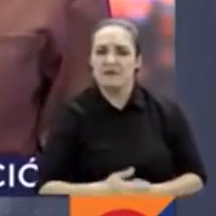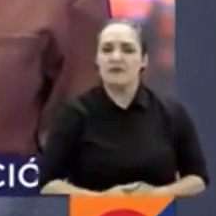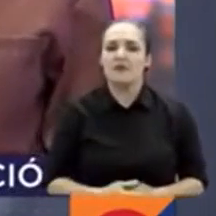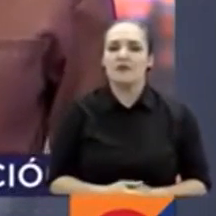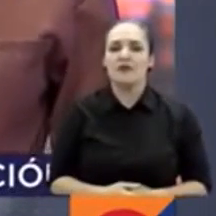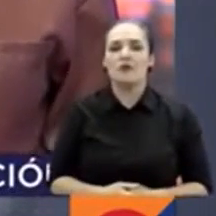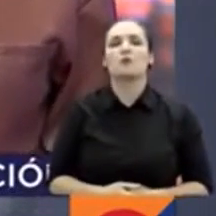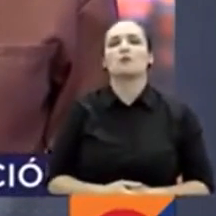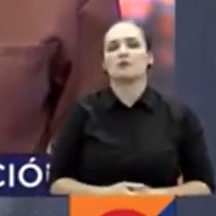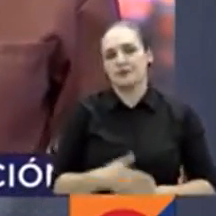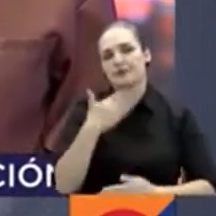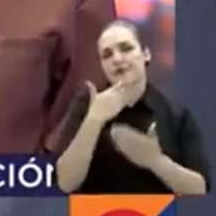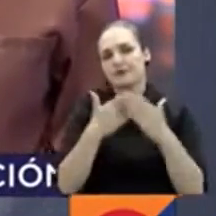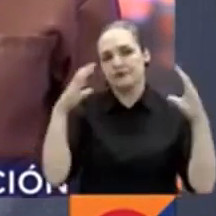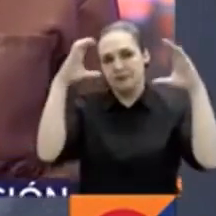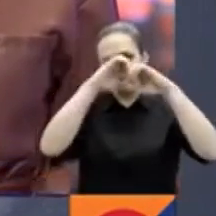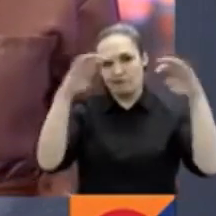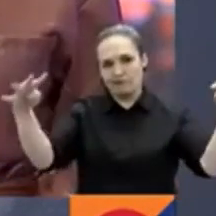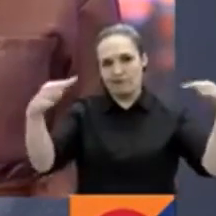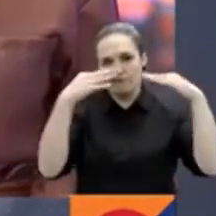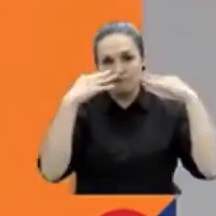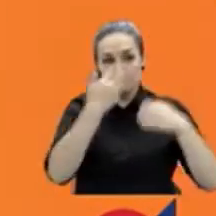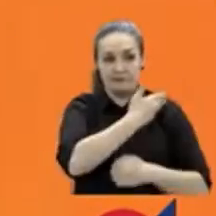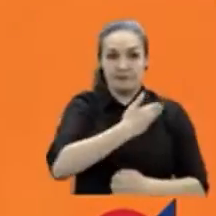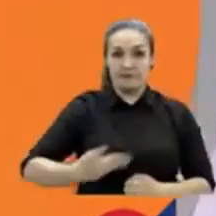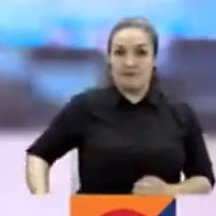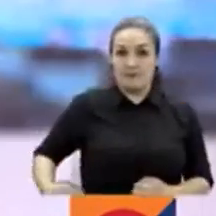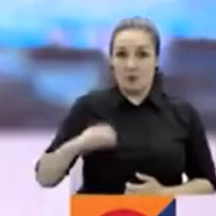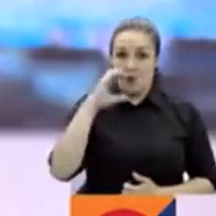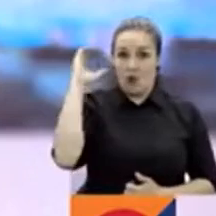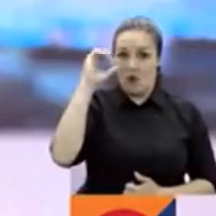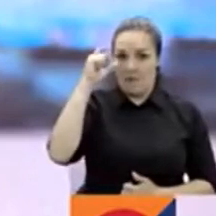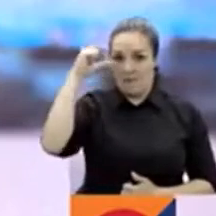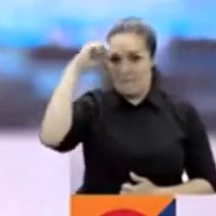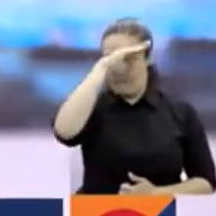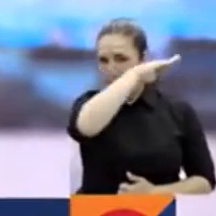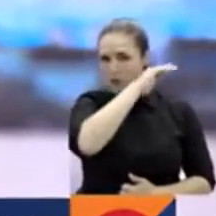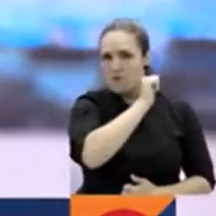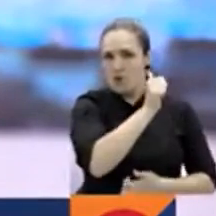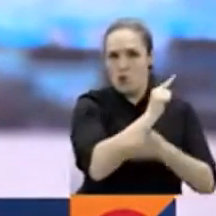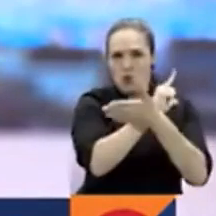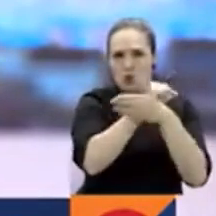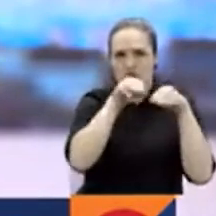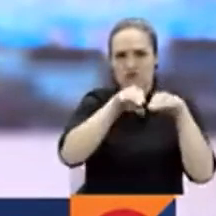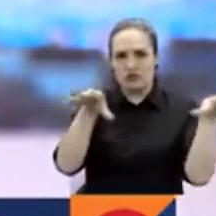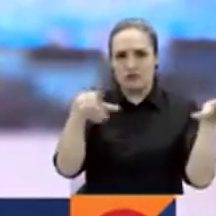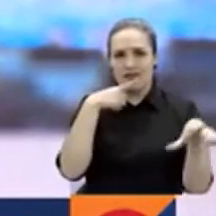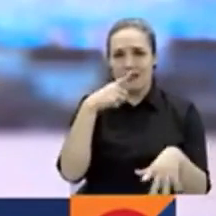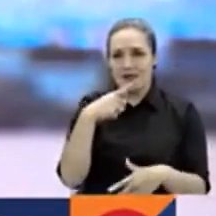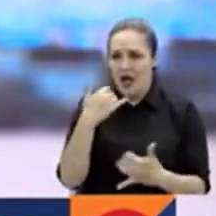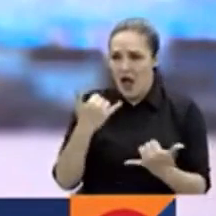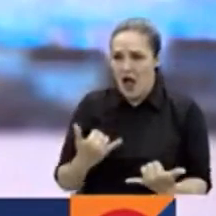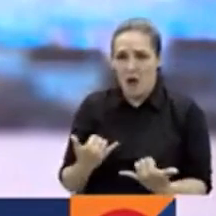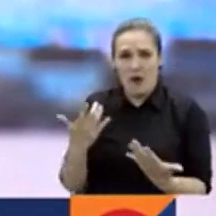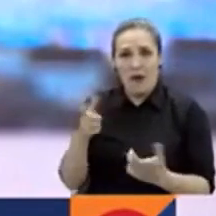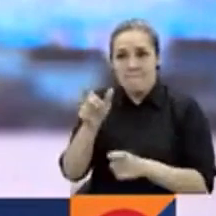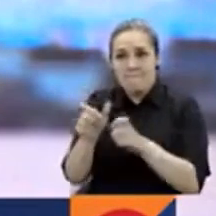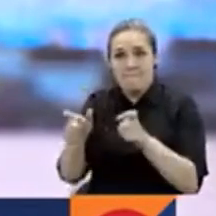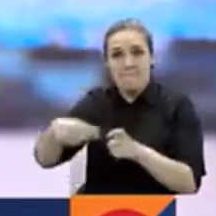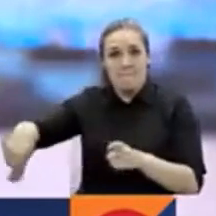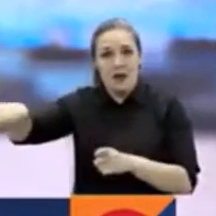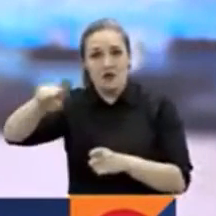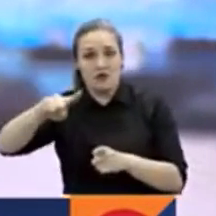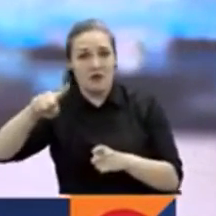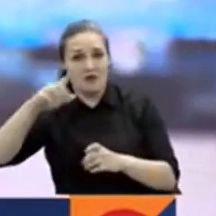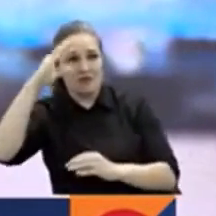Damaris y televidentes, muy buenas noches. El presidente de la República, Gustavo Petro, aseguró a través de su cuenta de Twitter que obligan al pueblo a manifestarse contra el